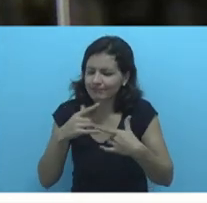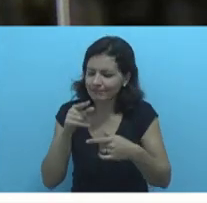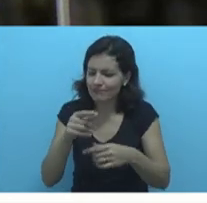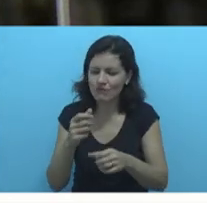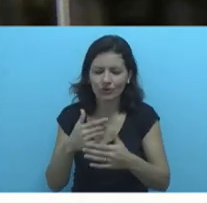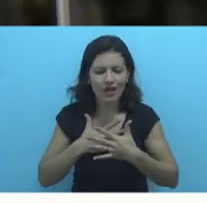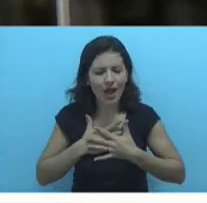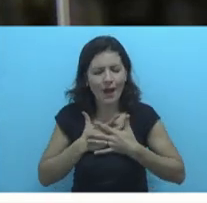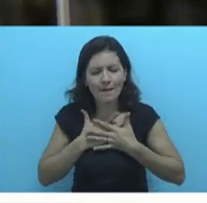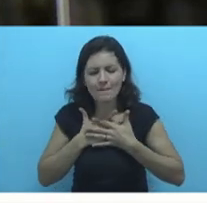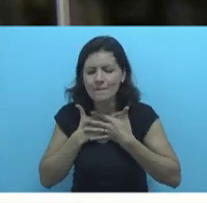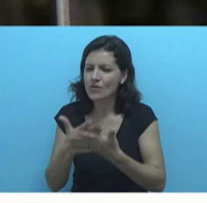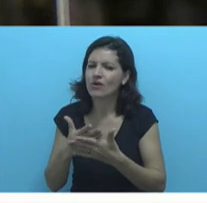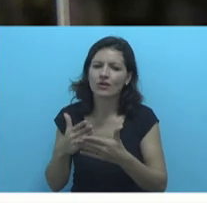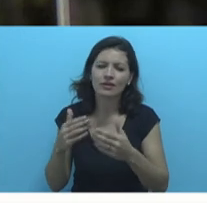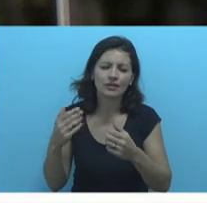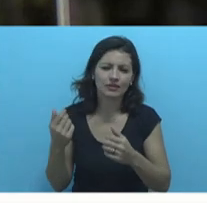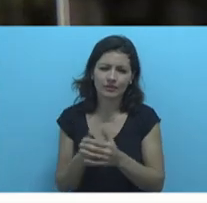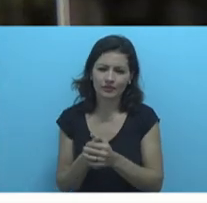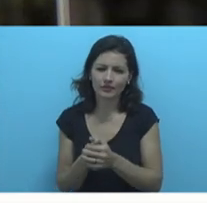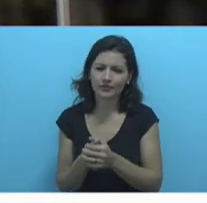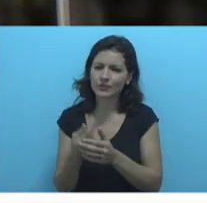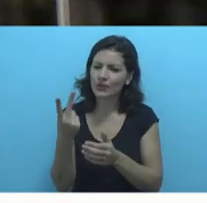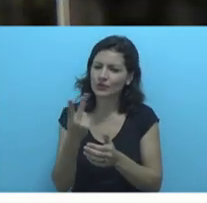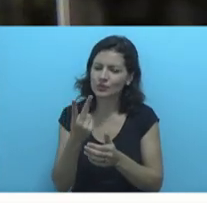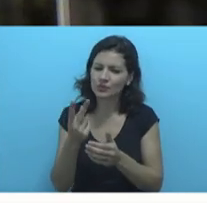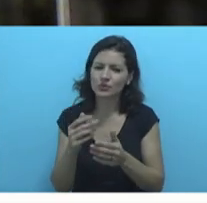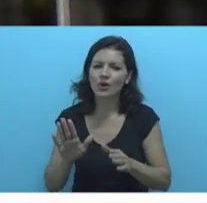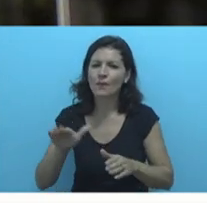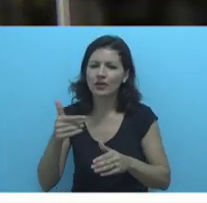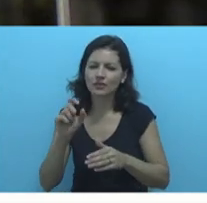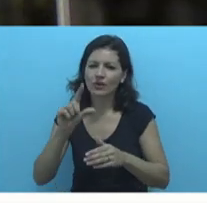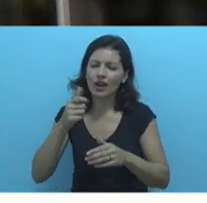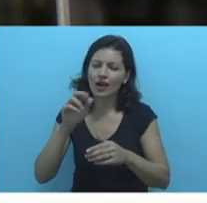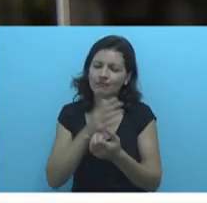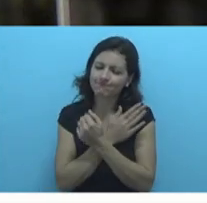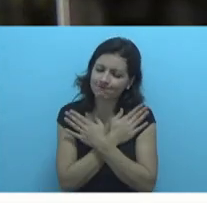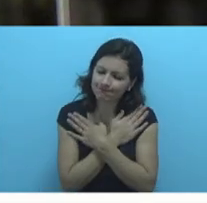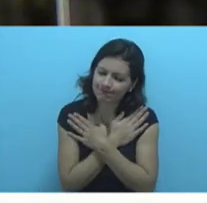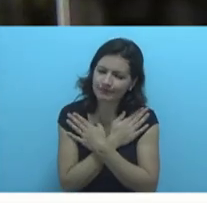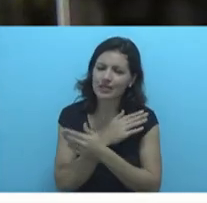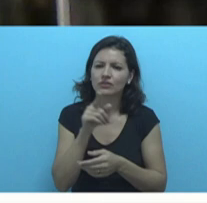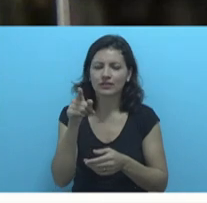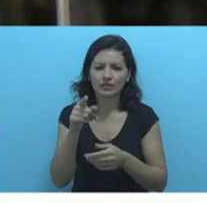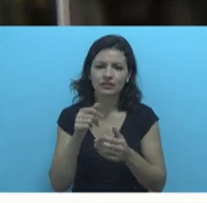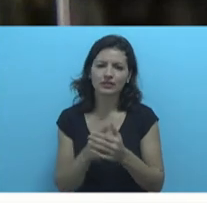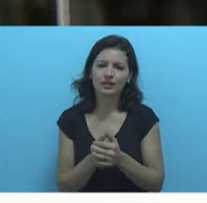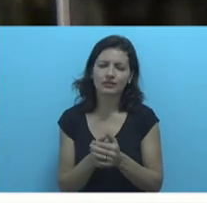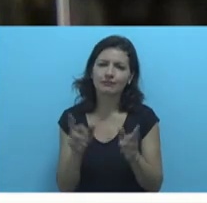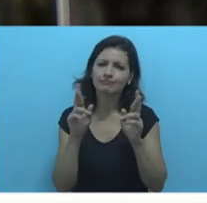amor que le tenías y que se tenían ustedes. Así que, Clara, mi abrazo a la distancia, que ojalá